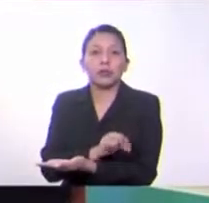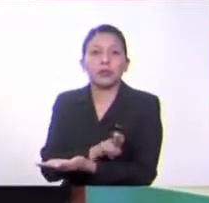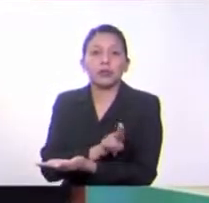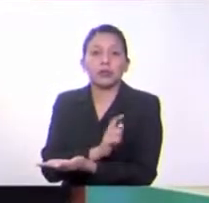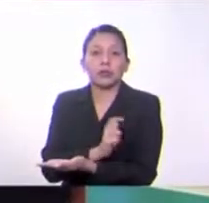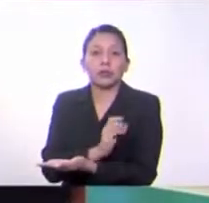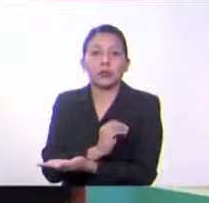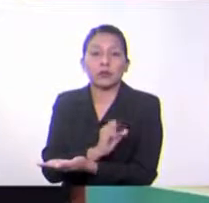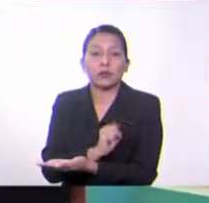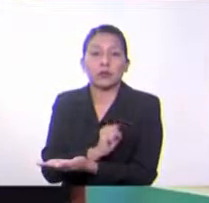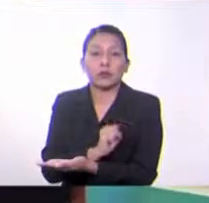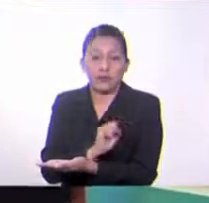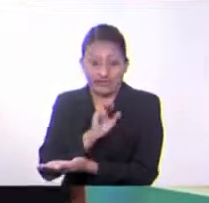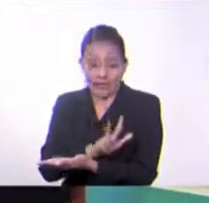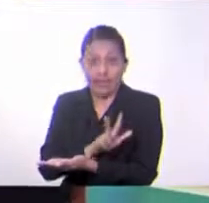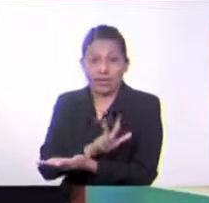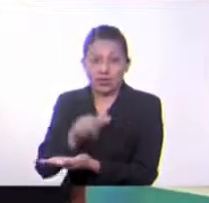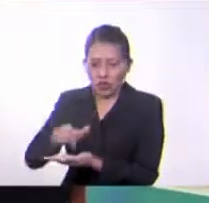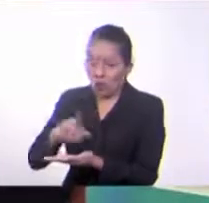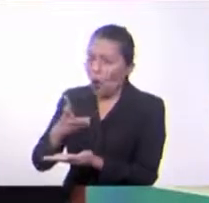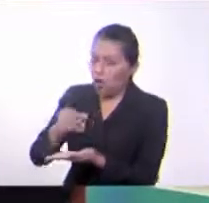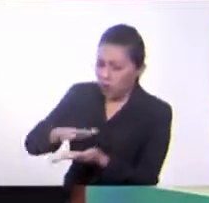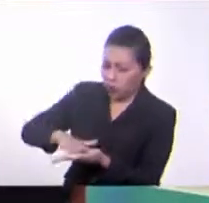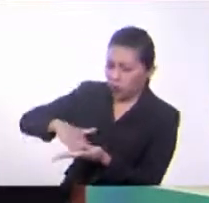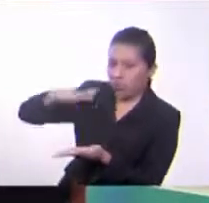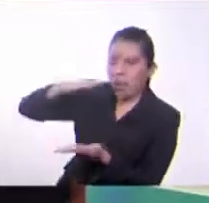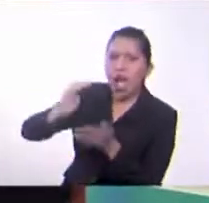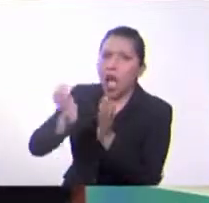A ver, ¿ahora qué crees?